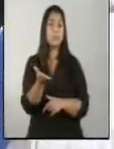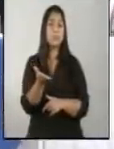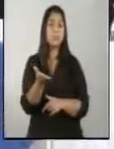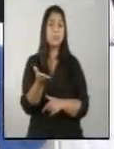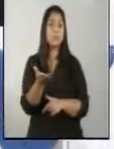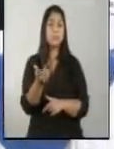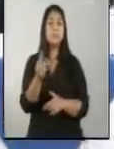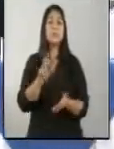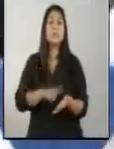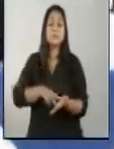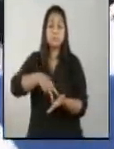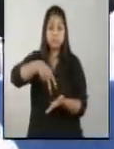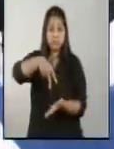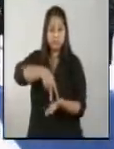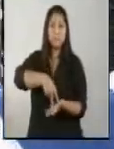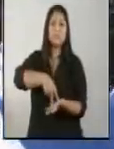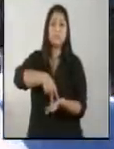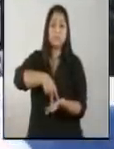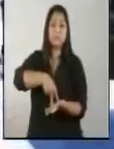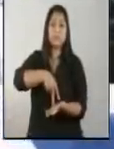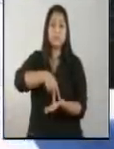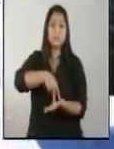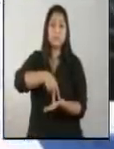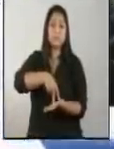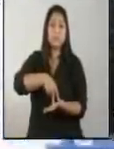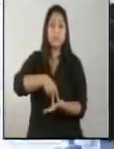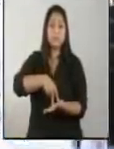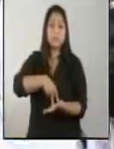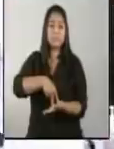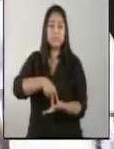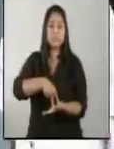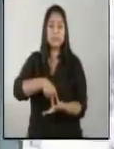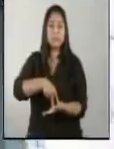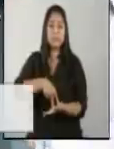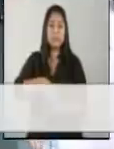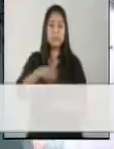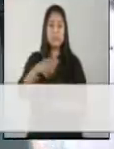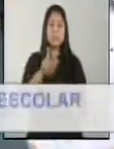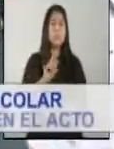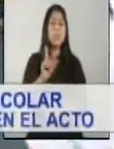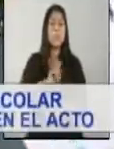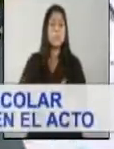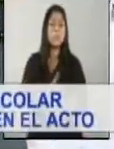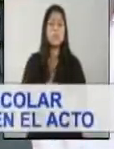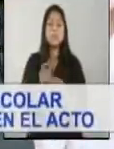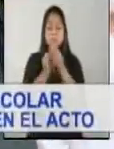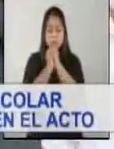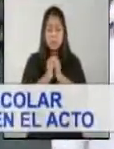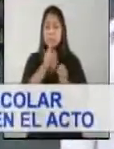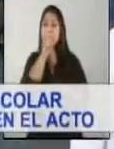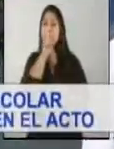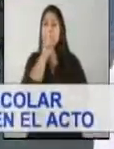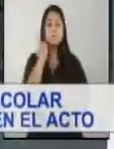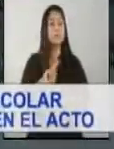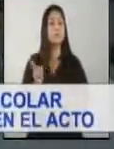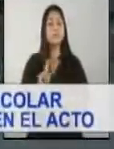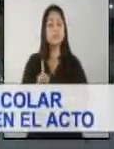que nos pongamos de pie y no demos un minuto de silencio, porque